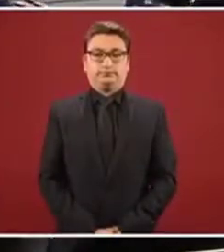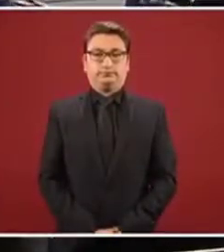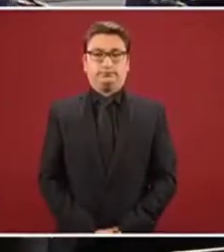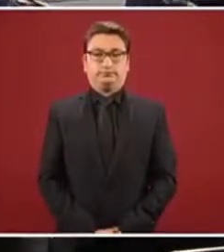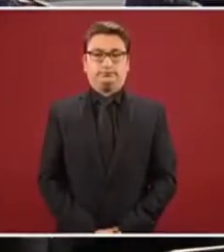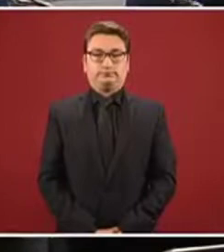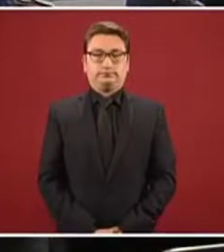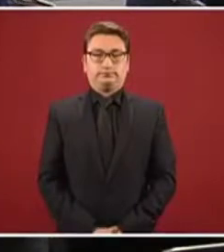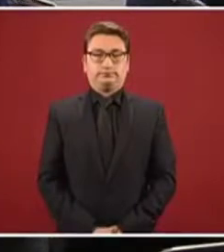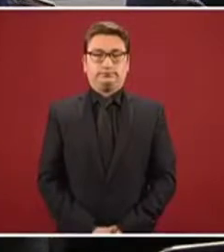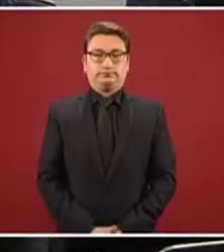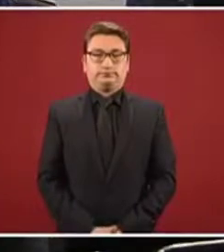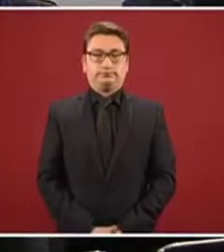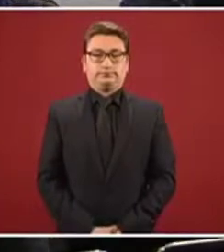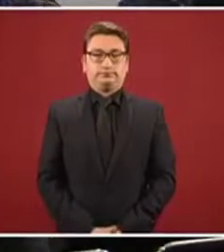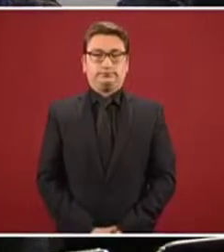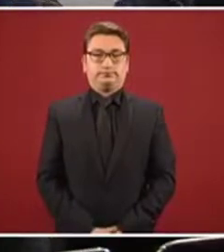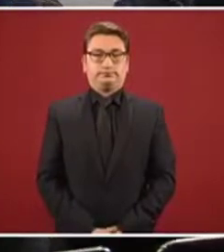Bueno,